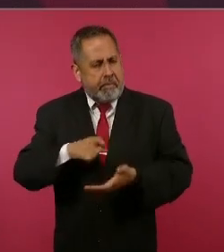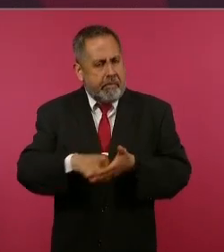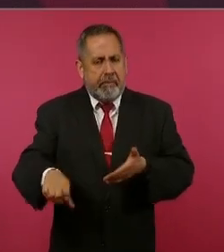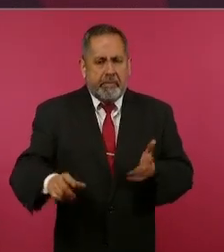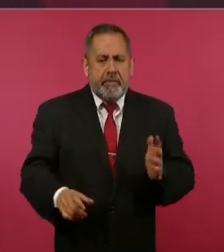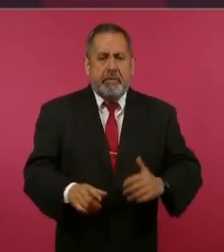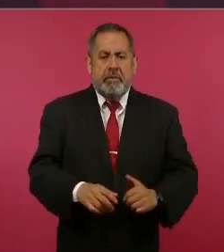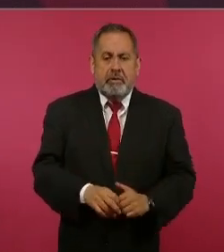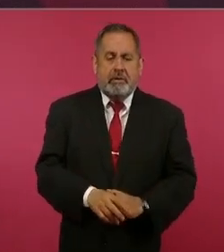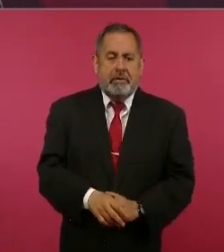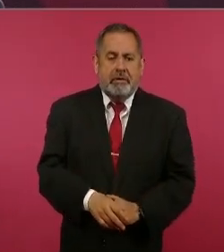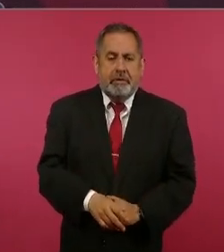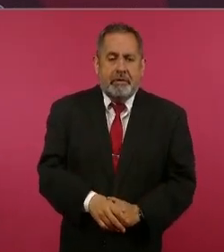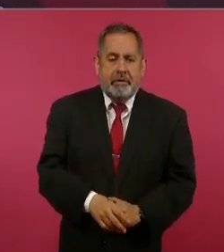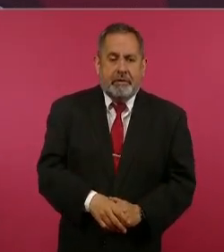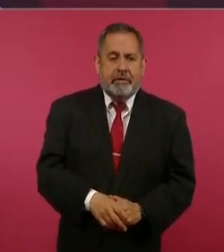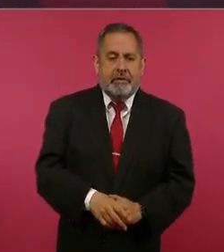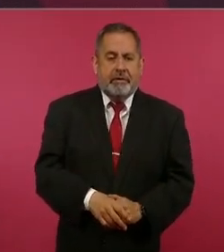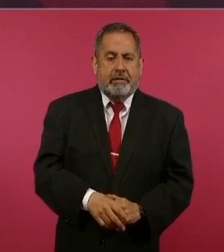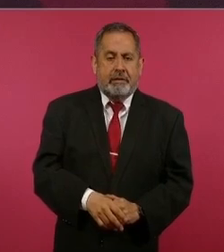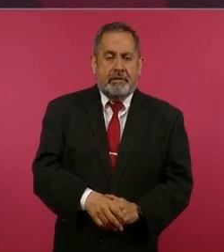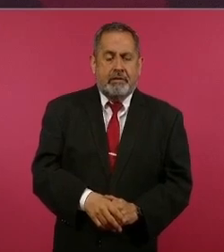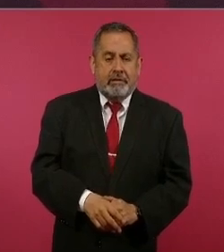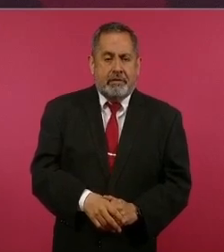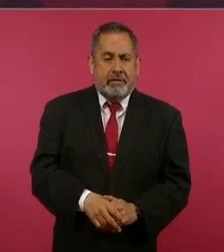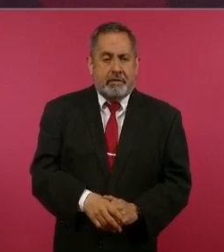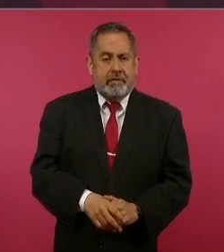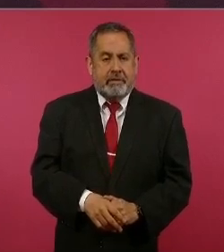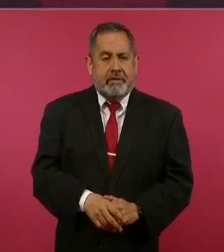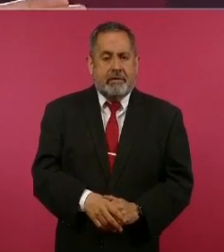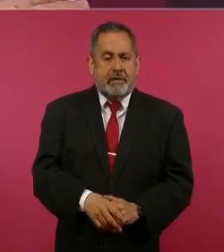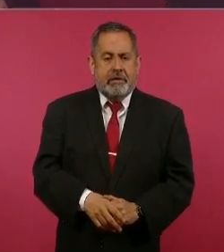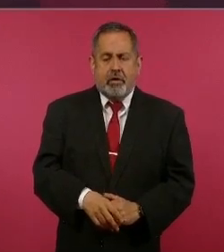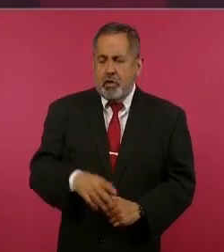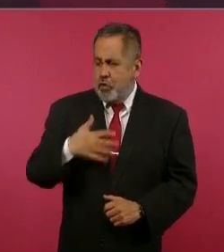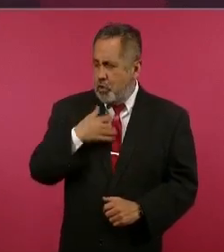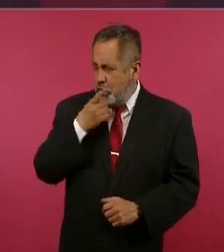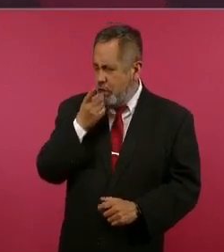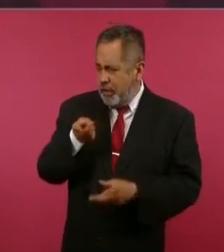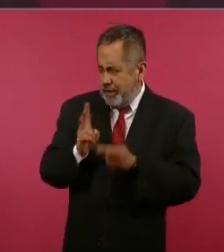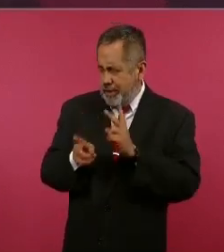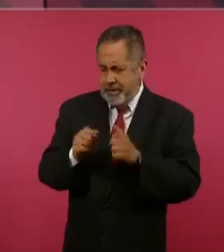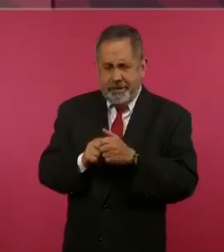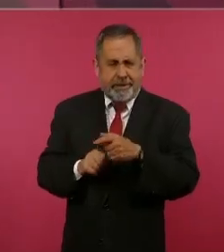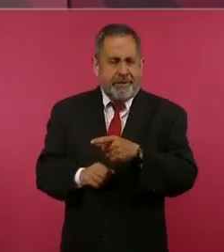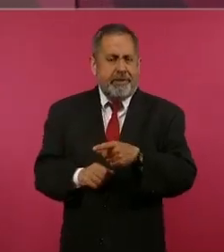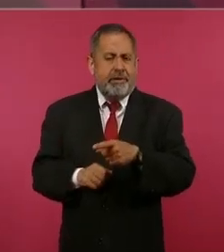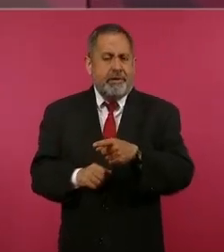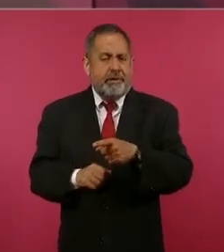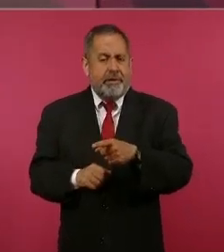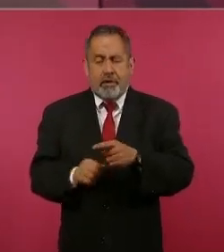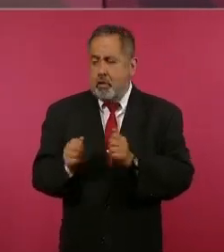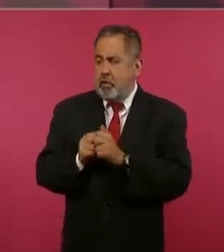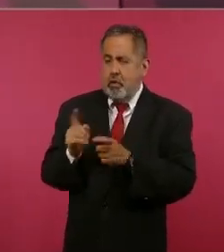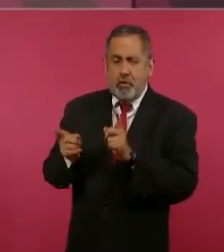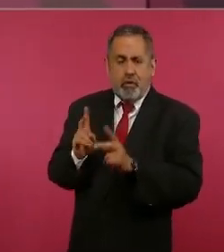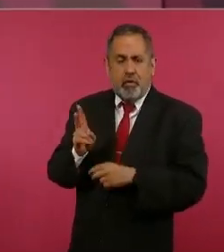y nada más le decía yo a a Zoé